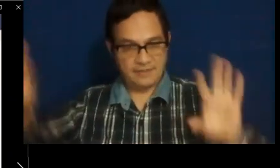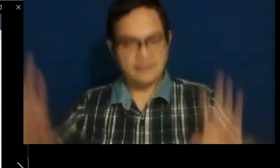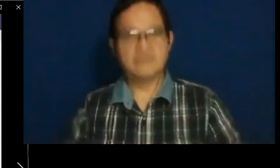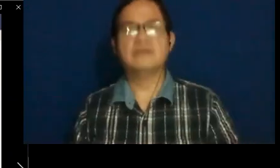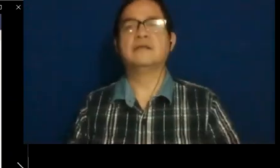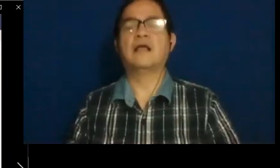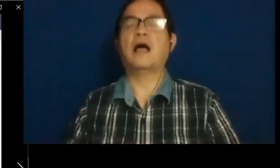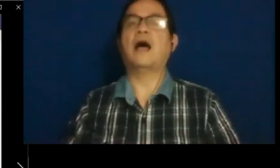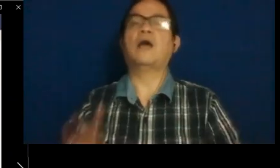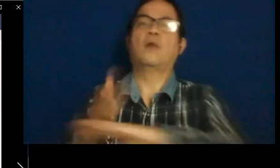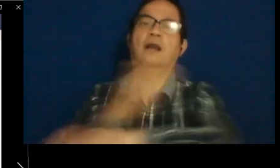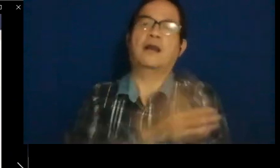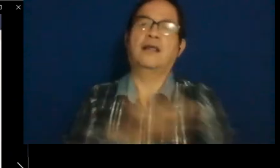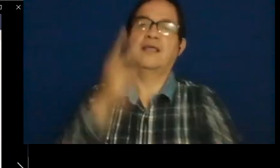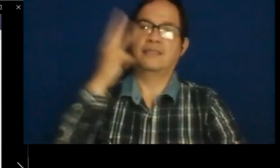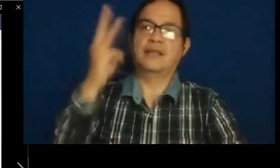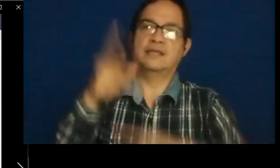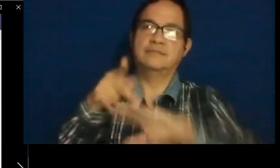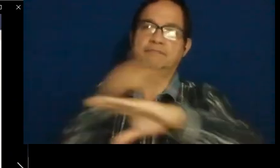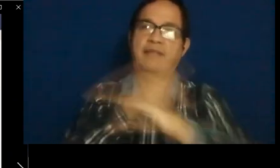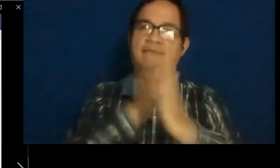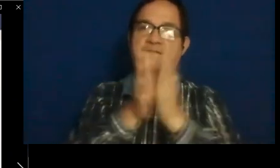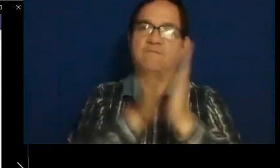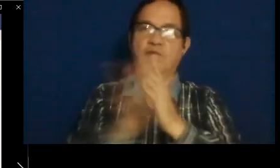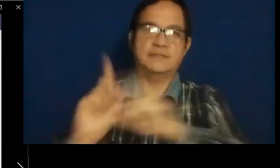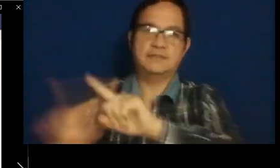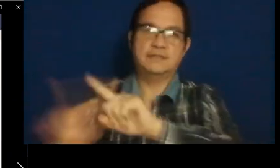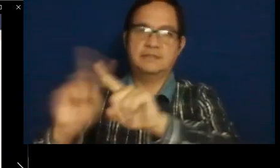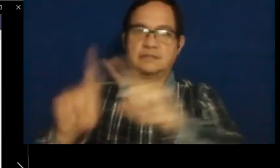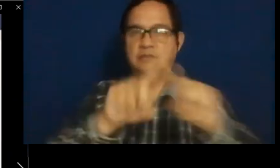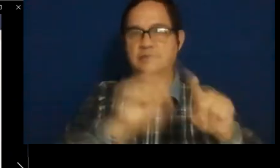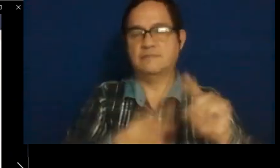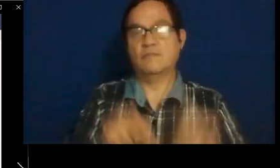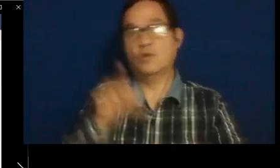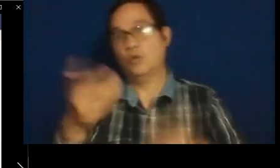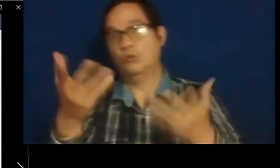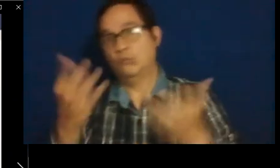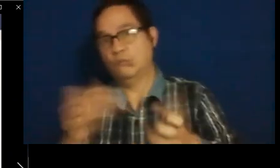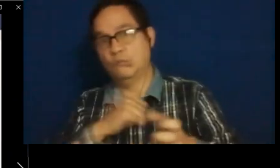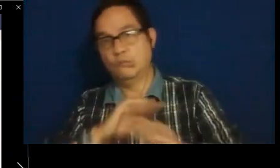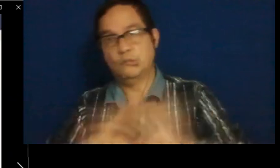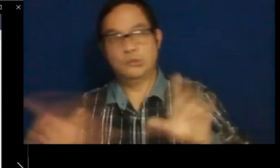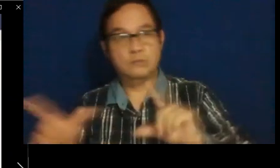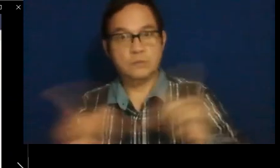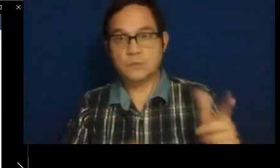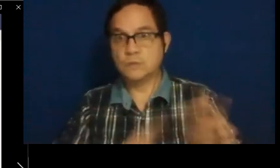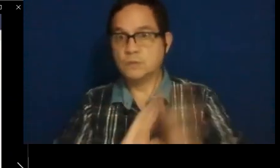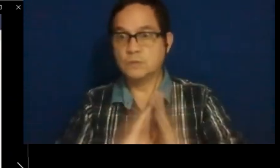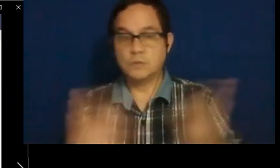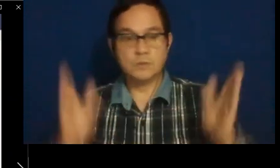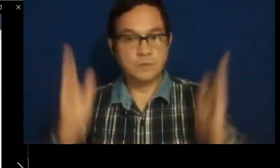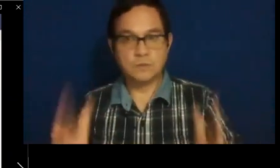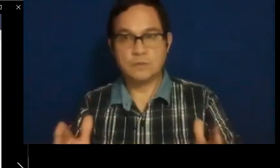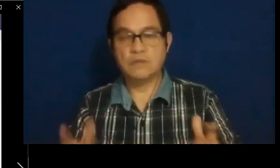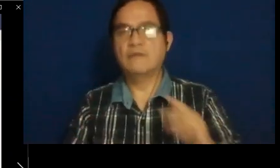tres preinformes diferentes. Sí, sí, señor. Sí, señor. Ah, listo, listo. Tú tienes el chance de que terminamos la sesión número 3 y